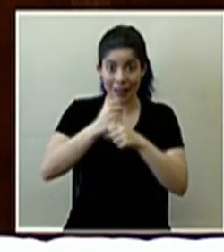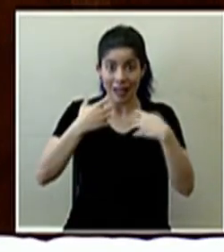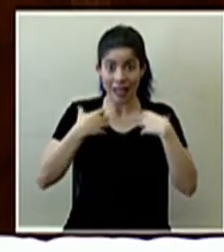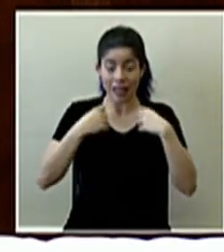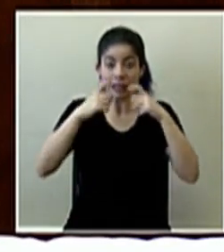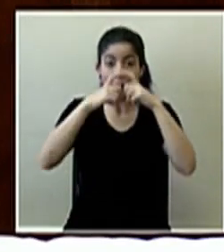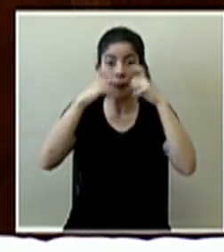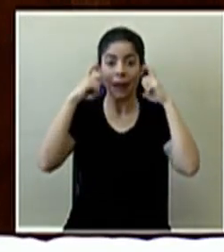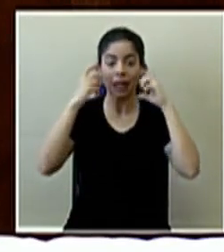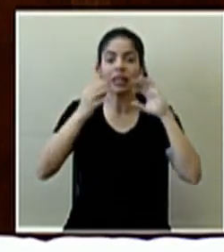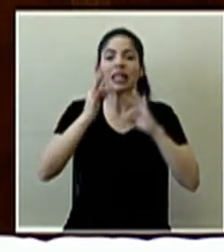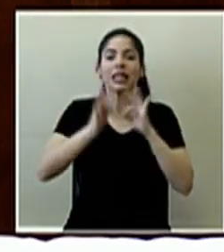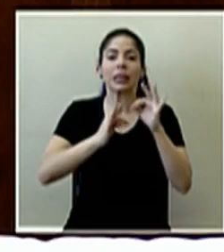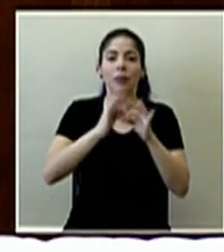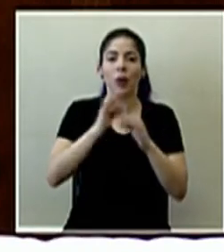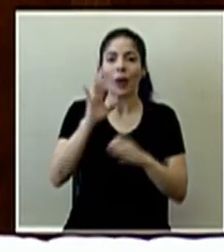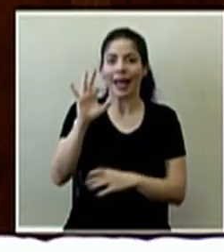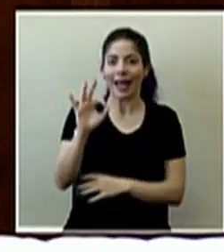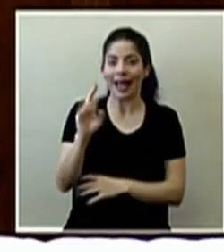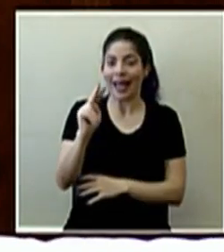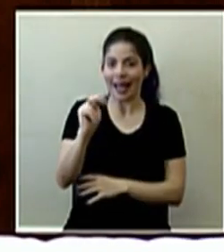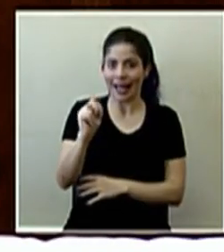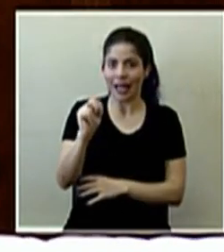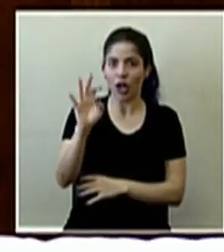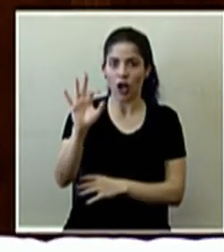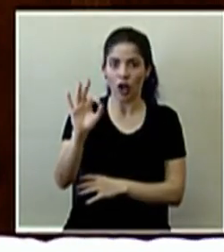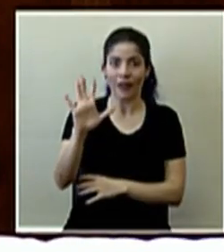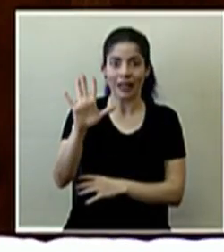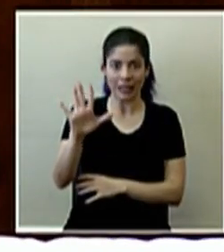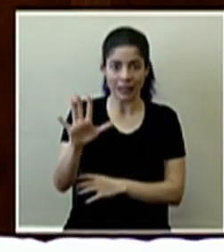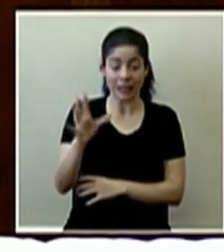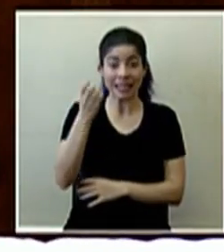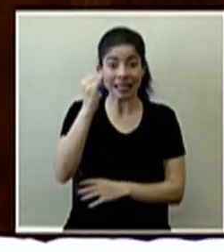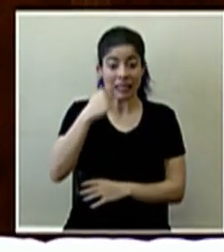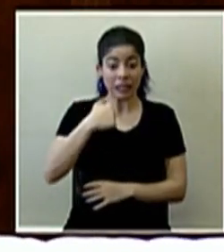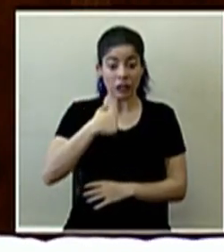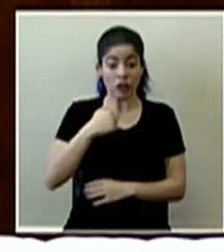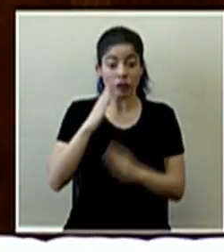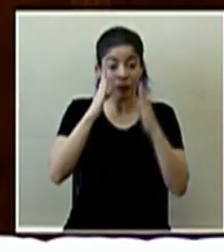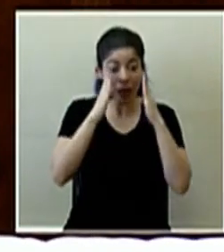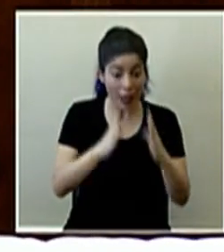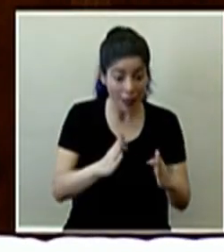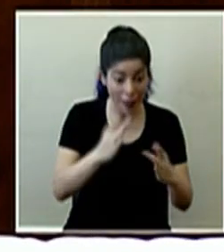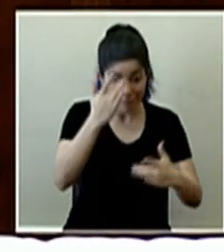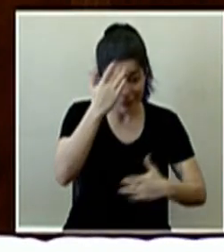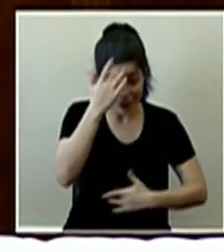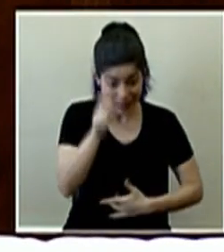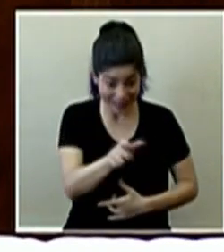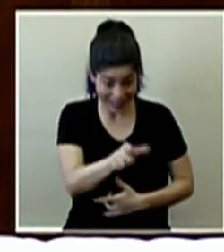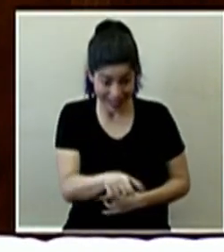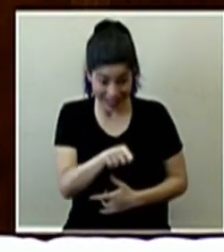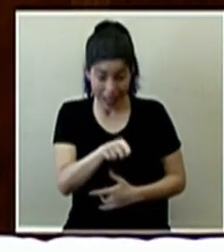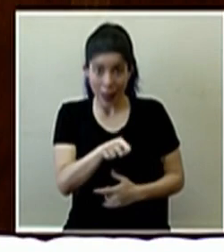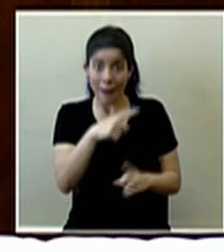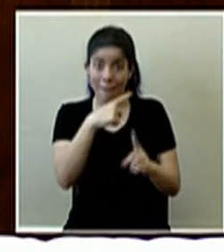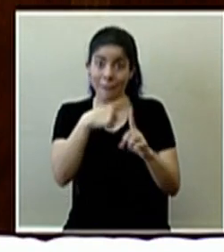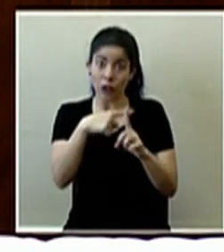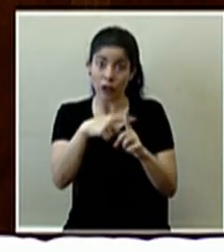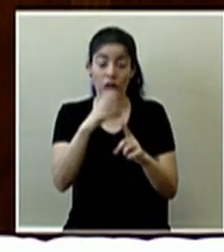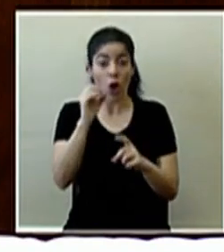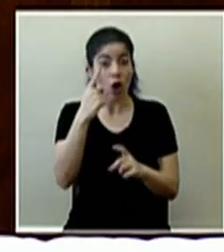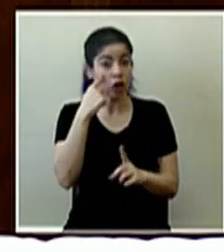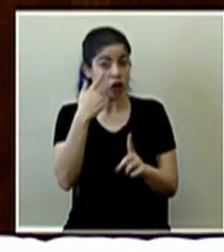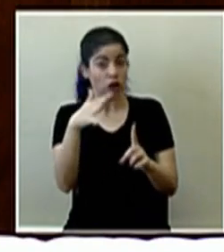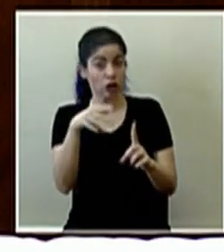la mascarilla N95, ¿verdad? Para atender a un paciente o para estar con un paciente positivo o